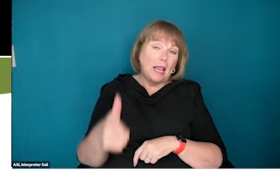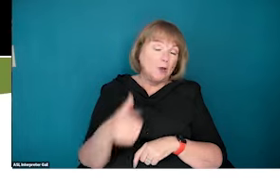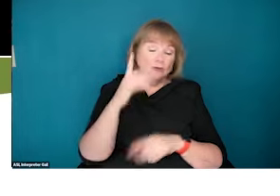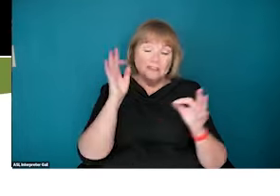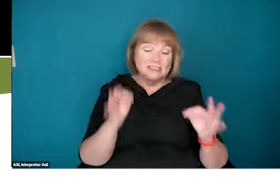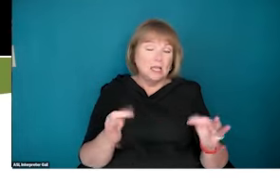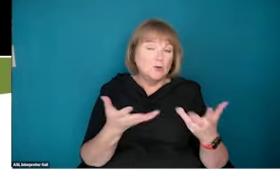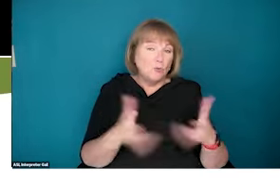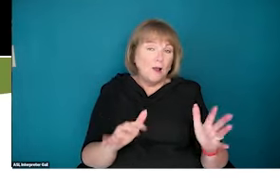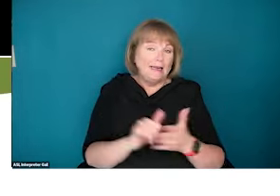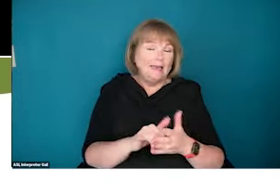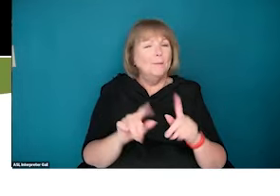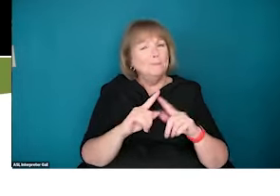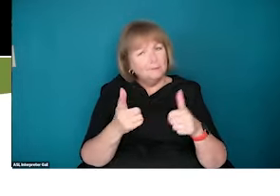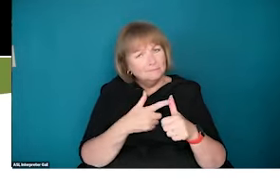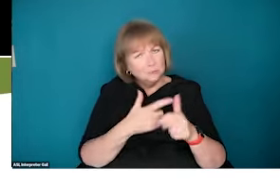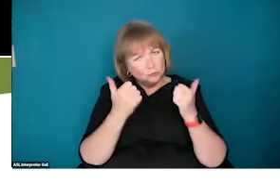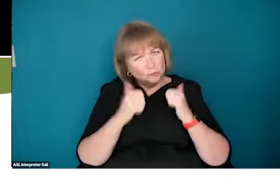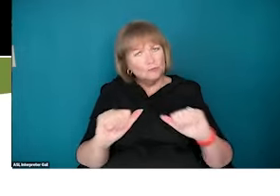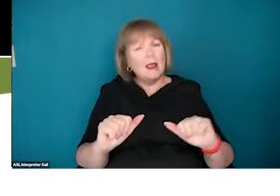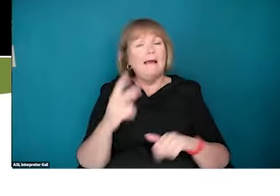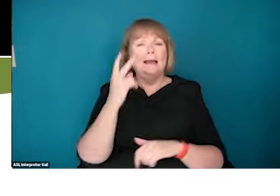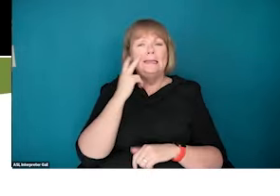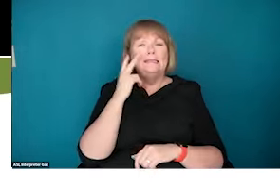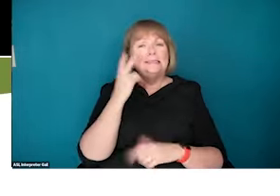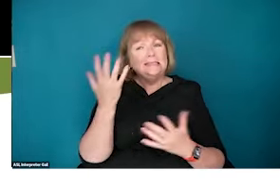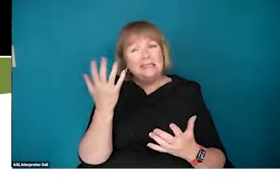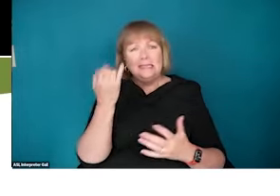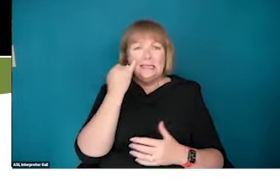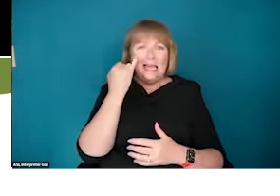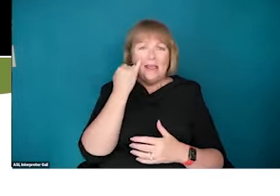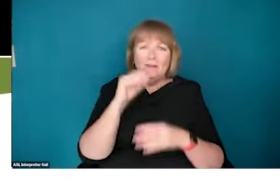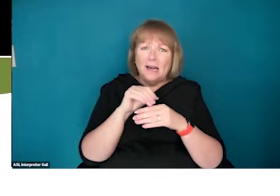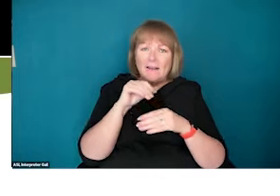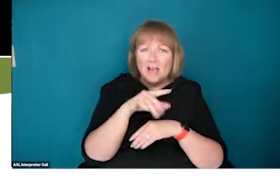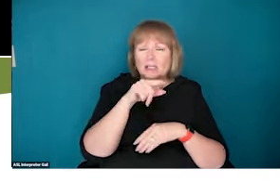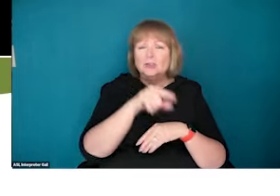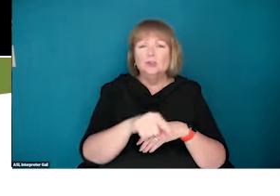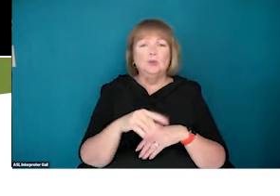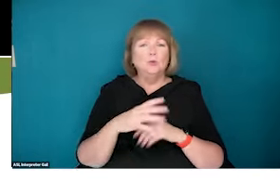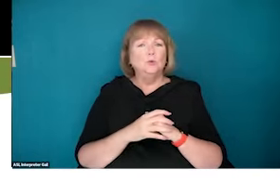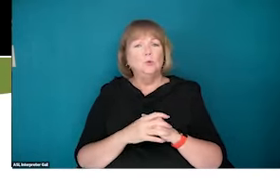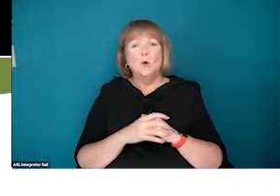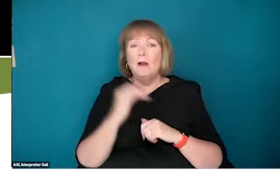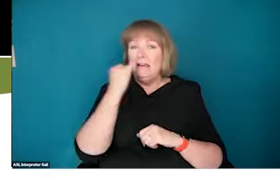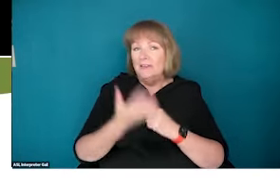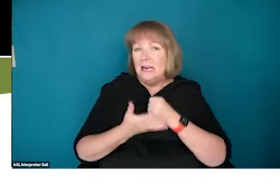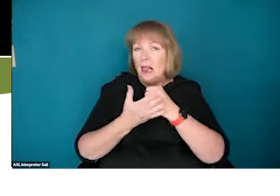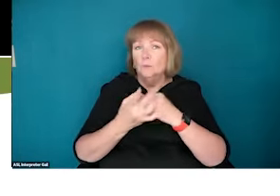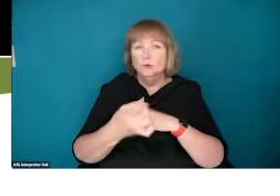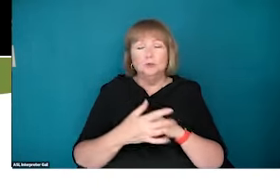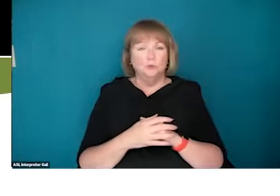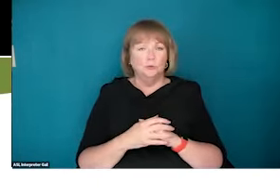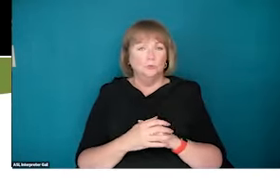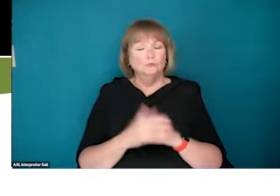de acuerdo. Pero para eso necesitamos tomar cosas menos restrictivas. Parir, como padre, ¿qué quieres decir? Katy, como padre. Un